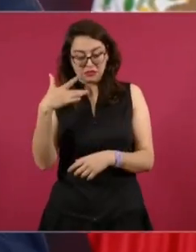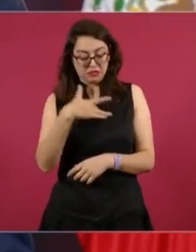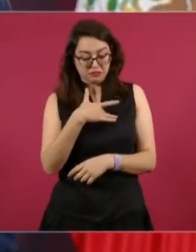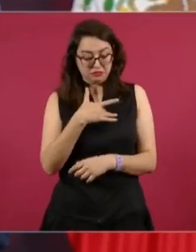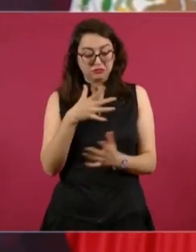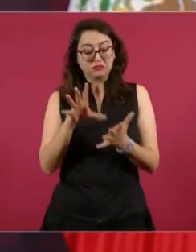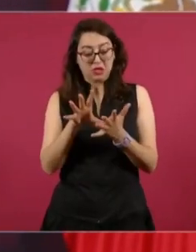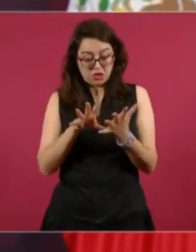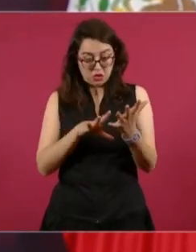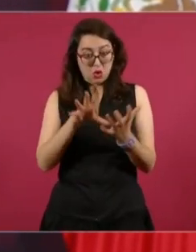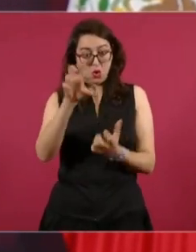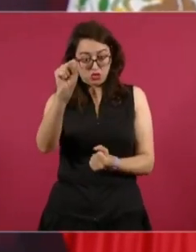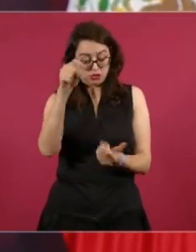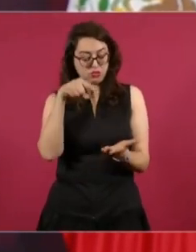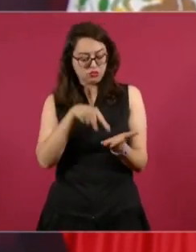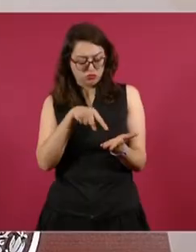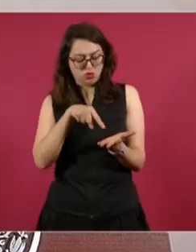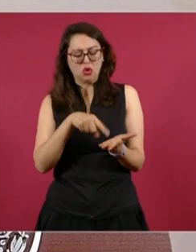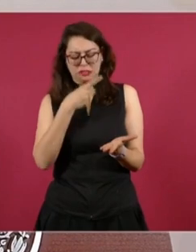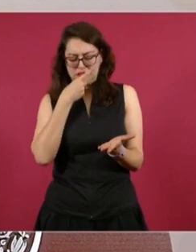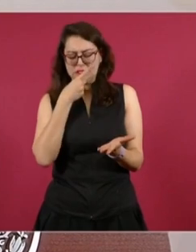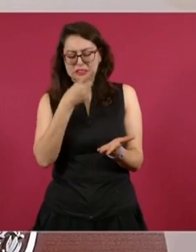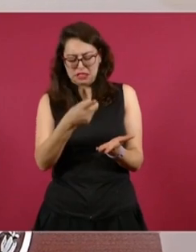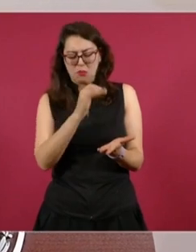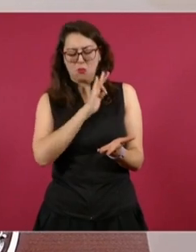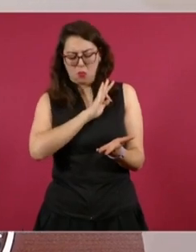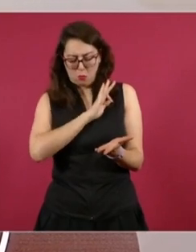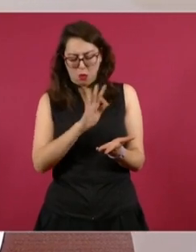Constitución nuestra,